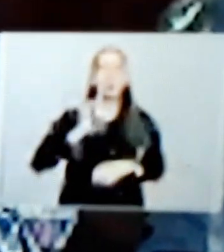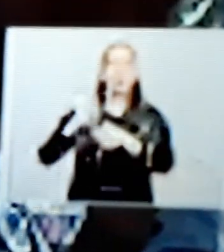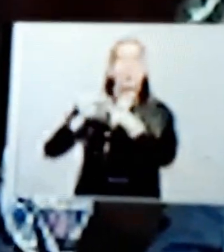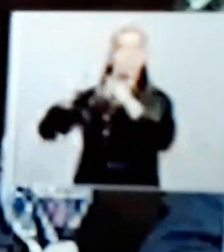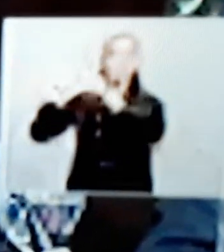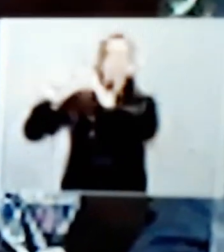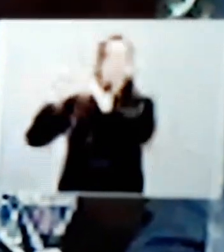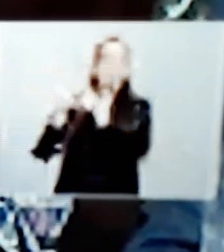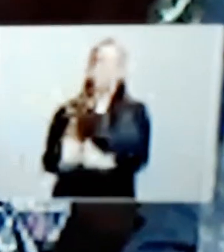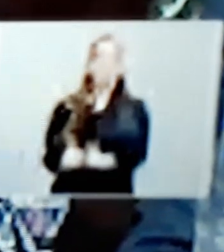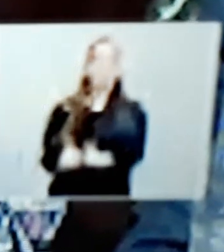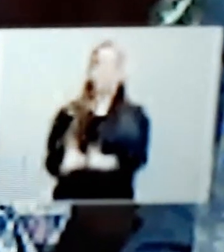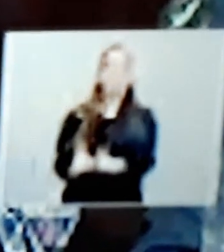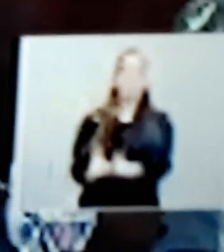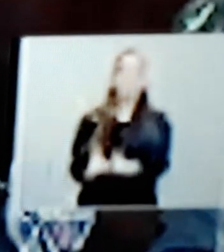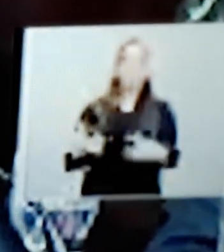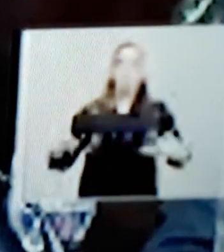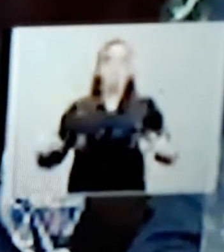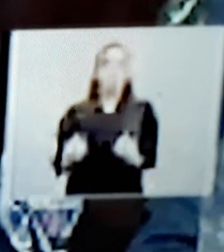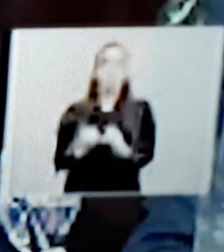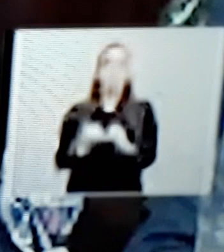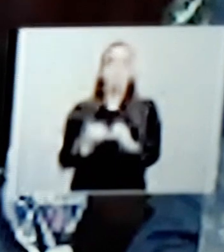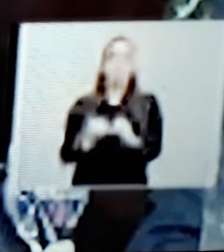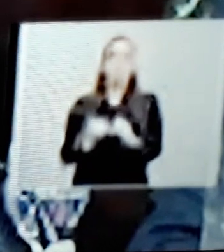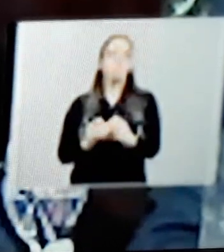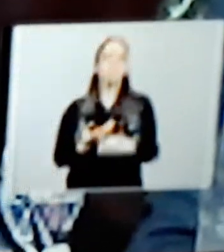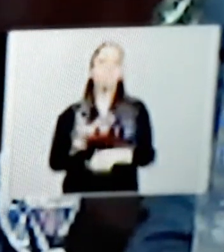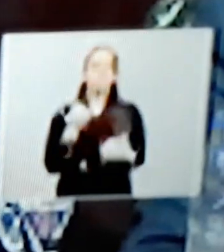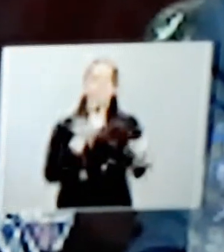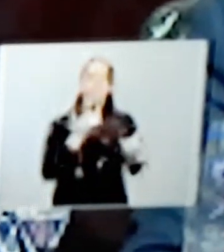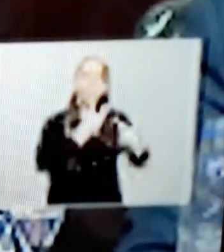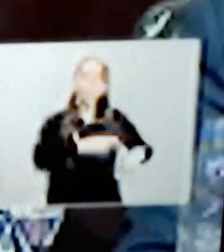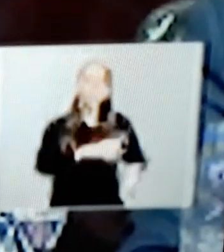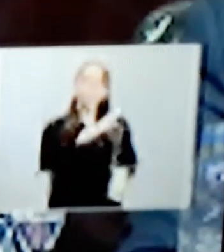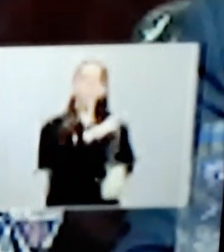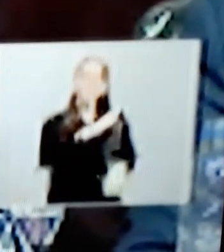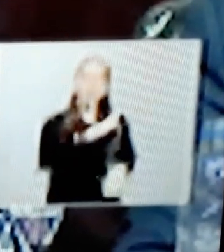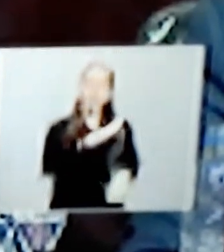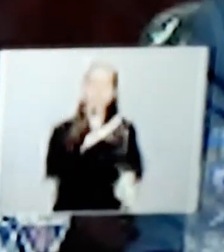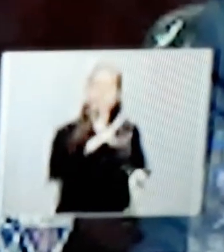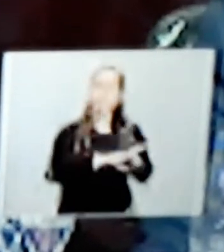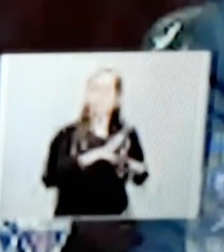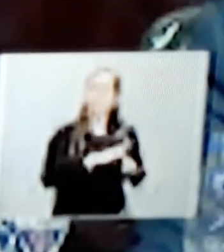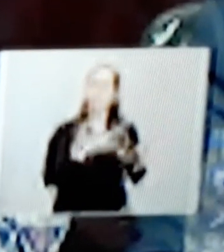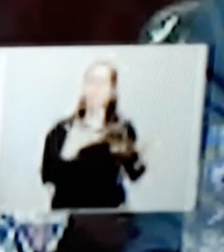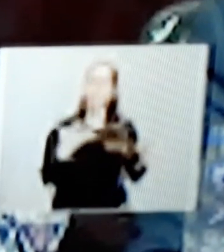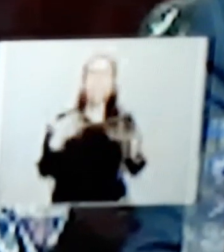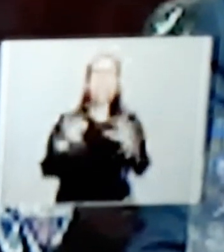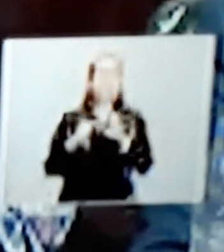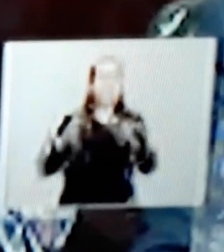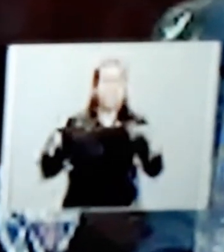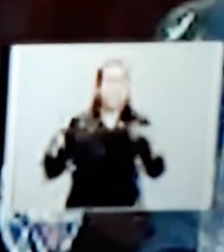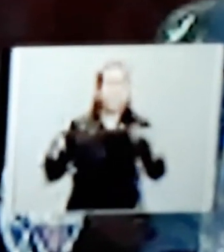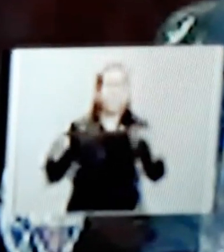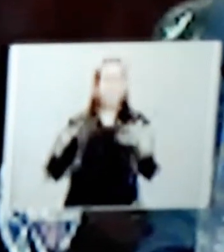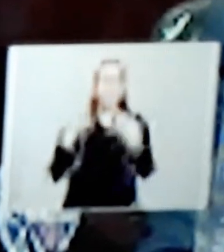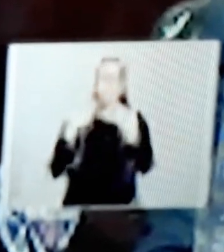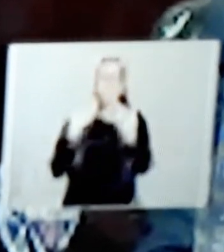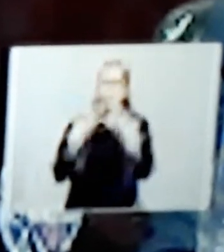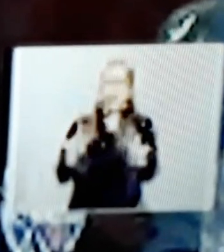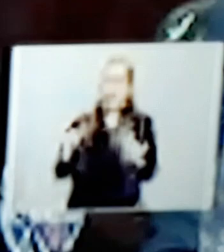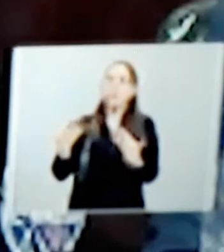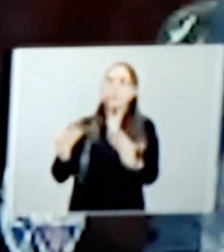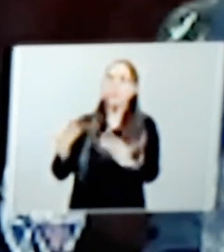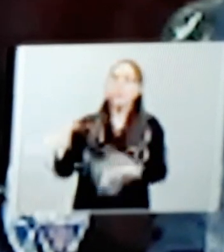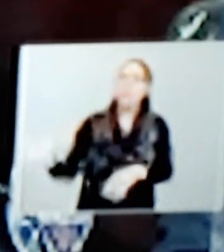sin interrupciones. Más allá de las deudas pendientes, esa democracia es un logro colectivo que